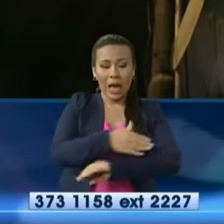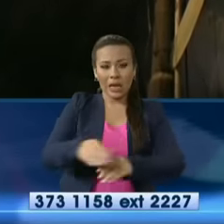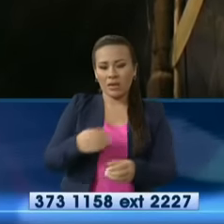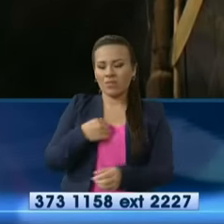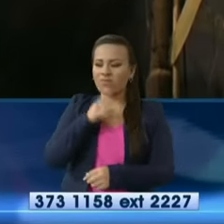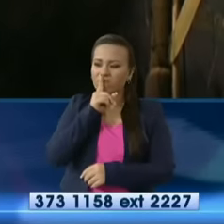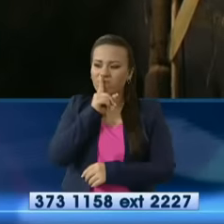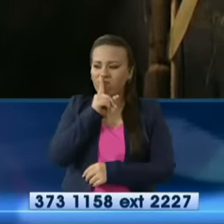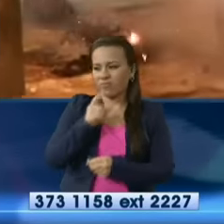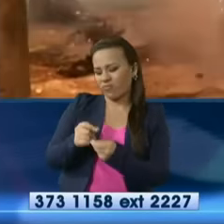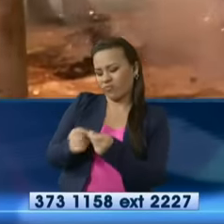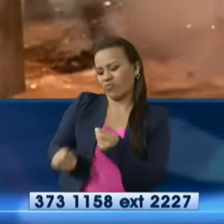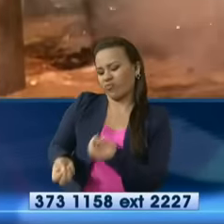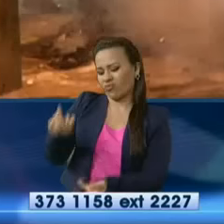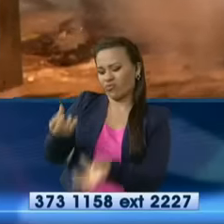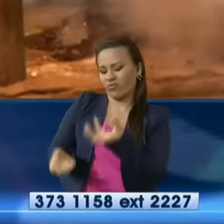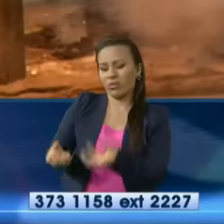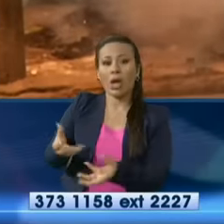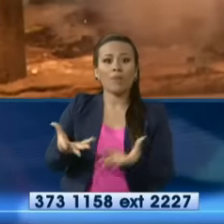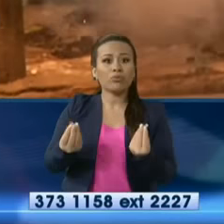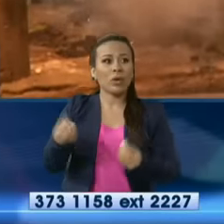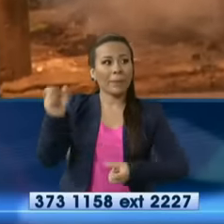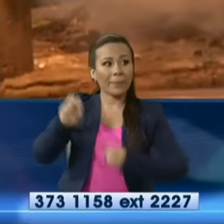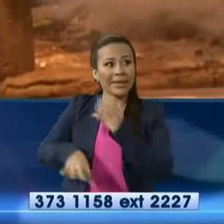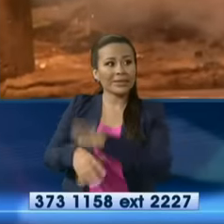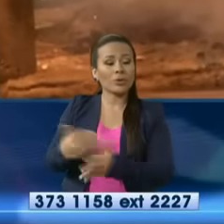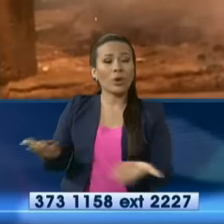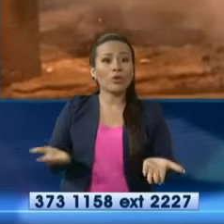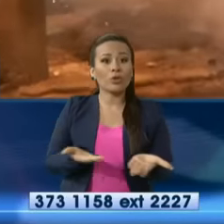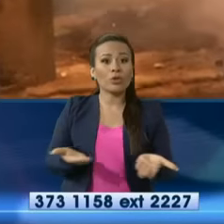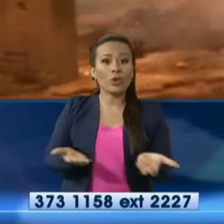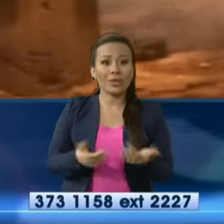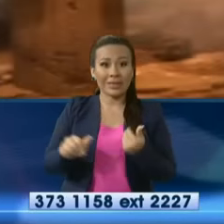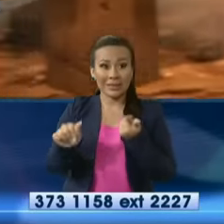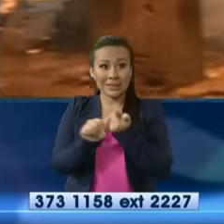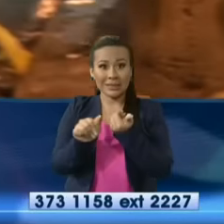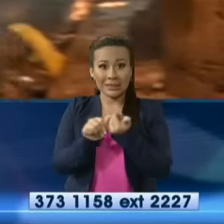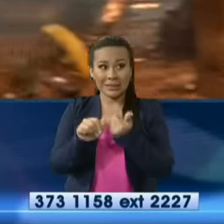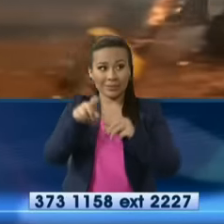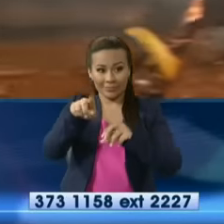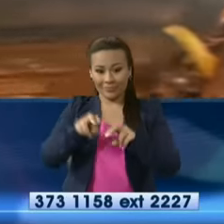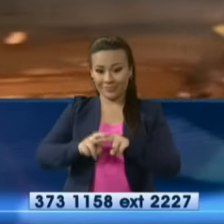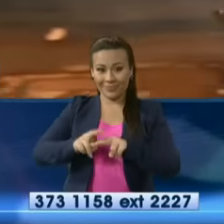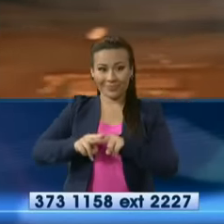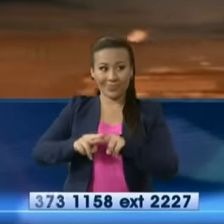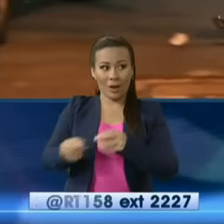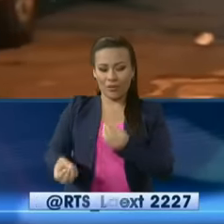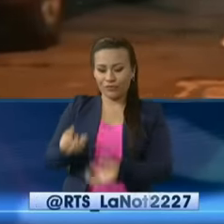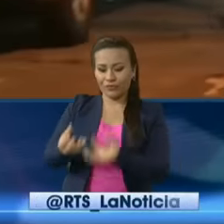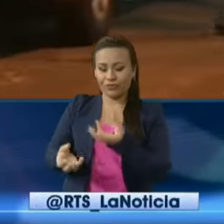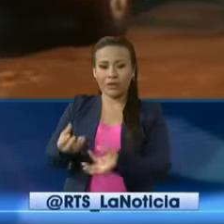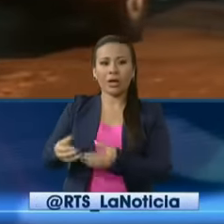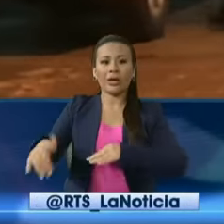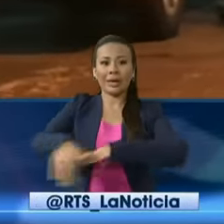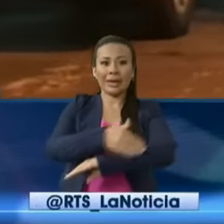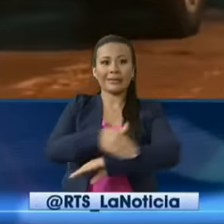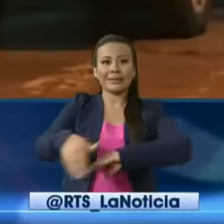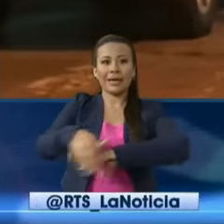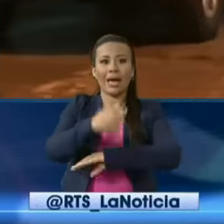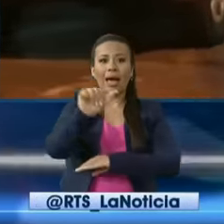mueble y varias fundas de basura ubicadas en una de las esquinas de la intersección de las calles Aguirre y Antepara,